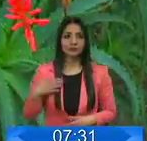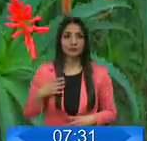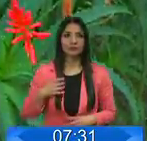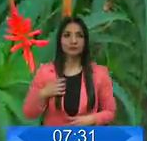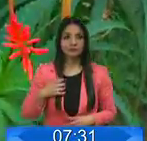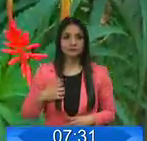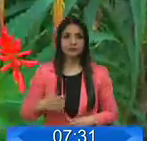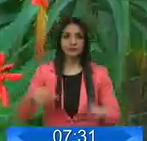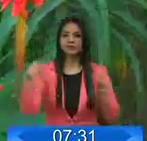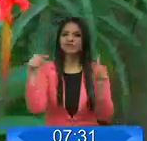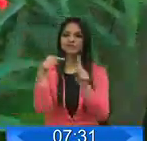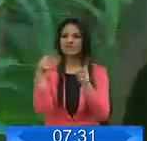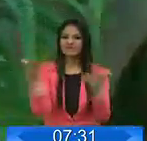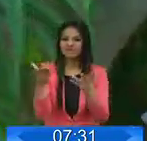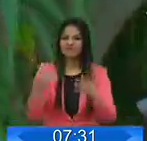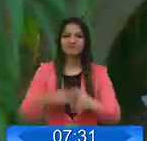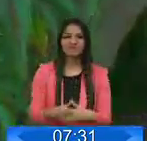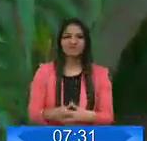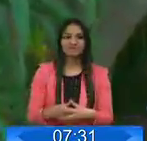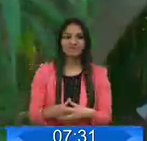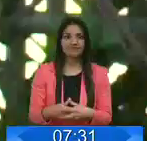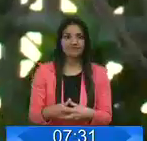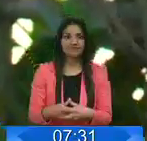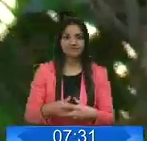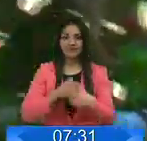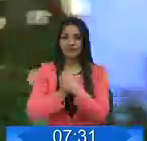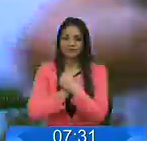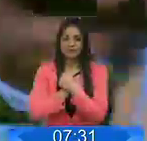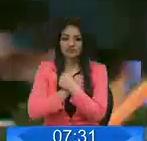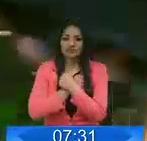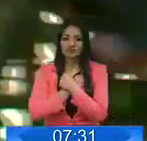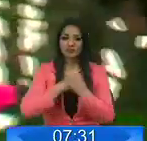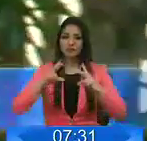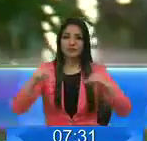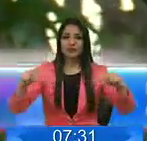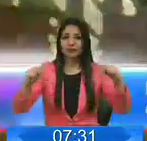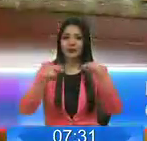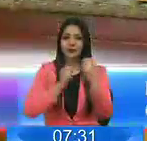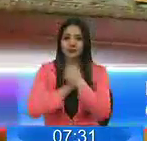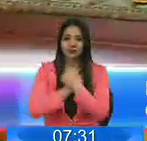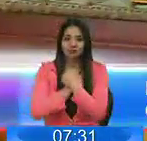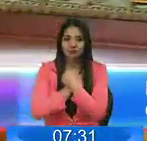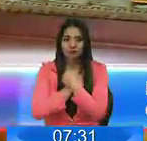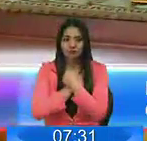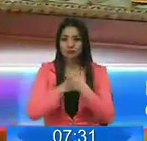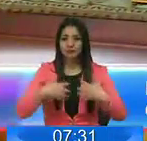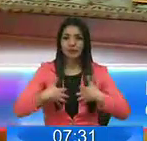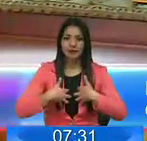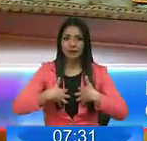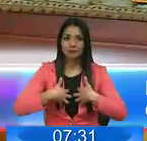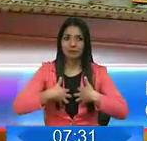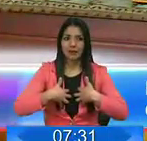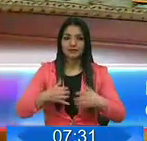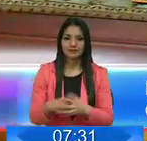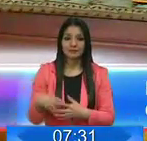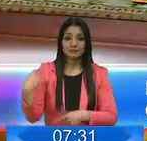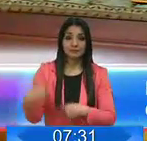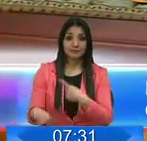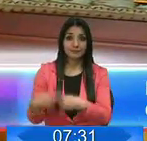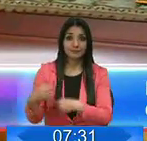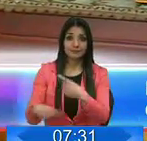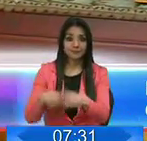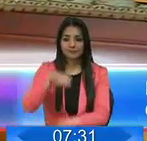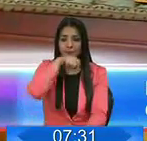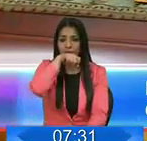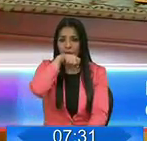Vladimir Bernis se identifica como un amante de la naturaleza y los animales. Nosotros somos amantes de las tradiciones, somos amantes